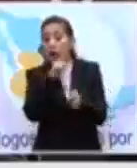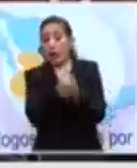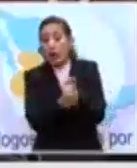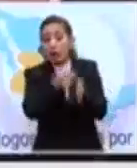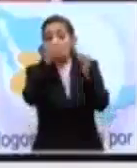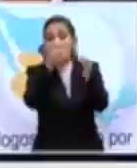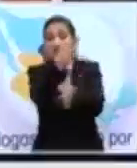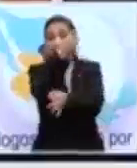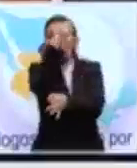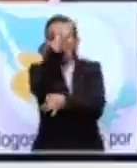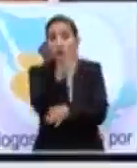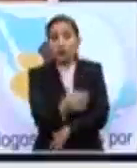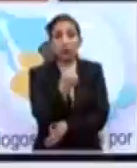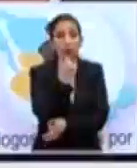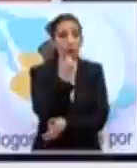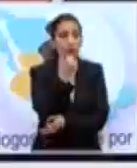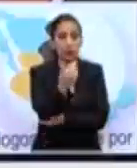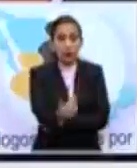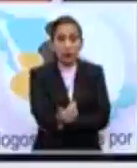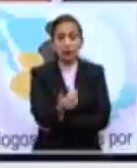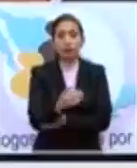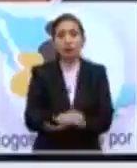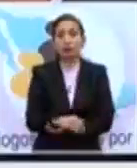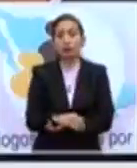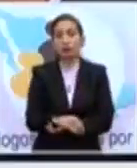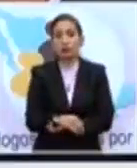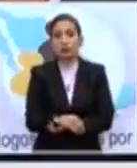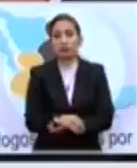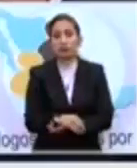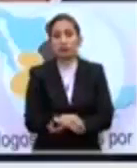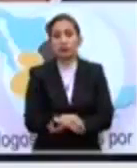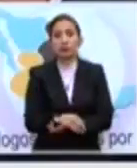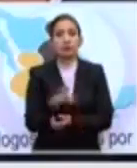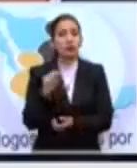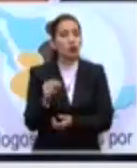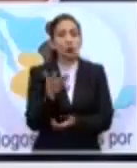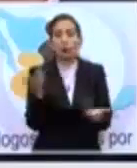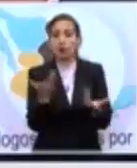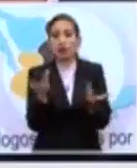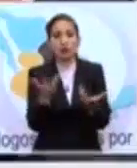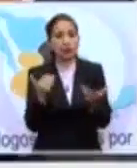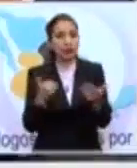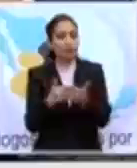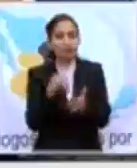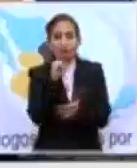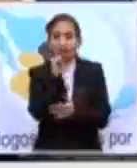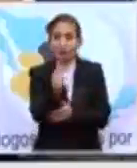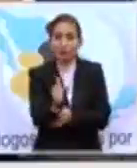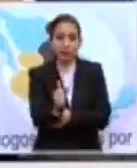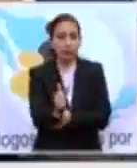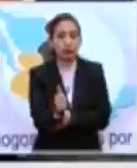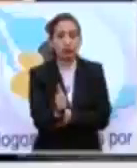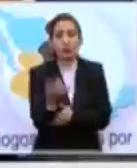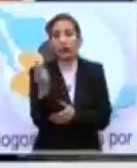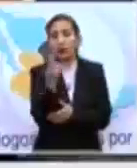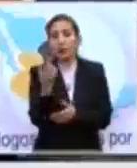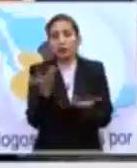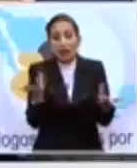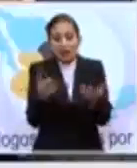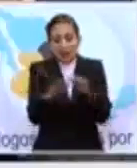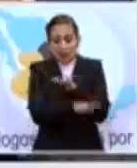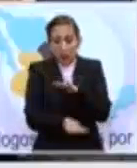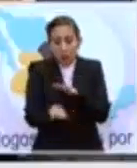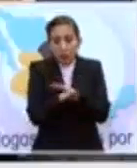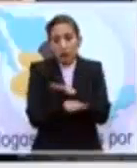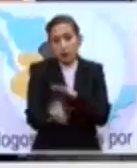100% sustantiva, como decíamos, al término ideal, pues no lo vamos a llegar a hacer en un año. Tenemos que ir creando estos cimientos